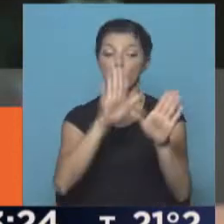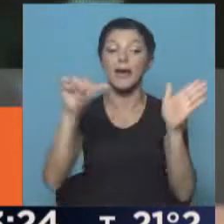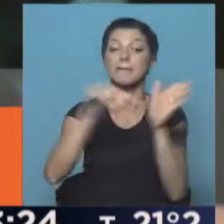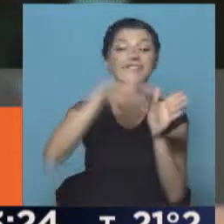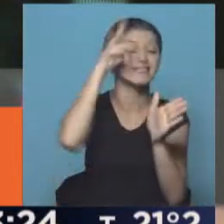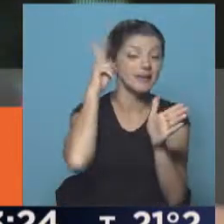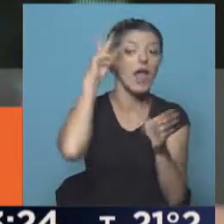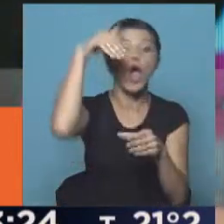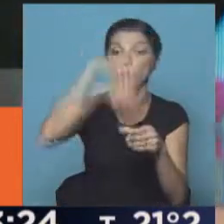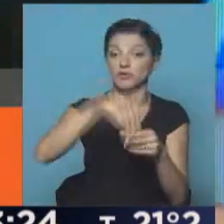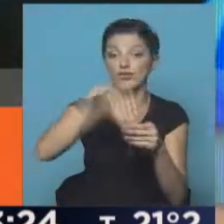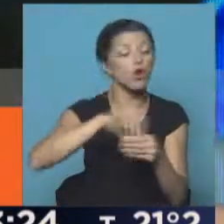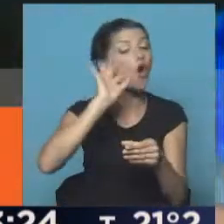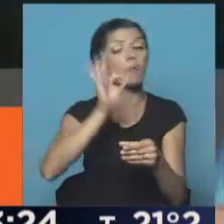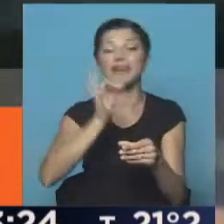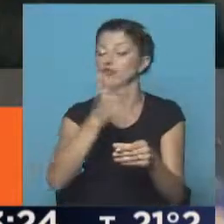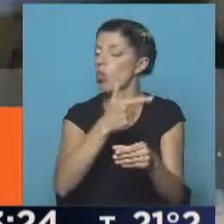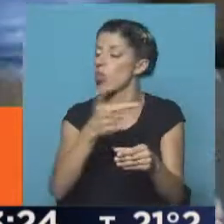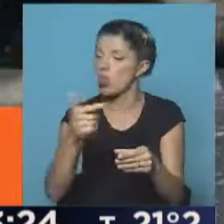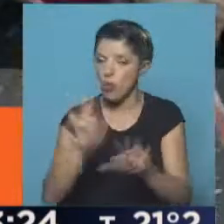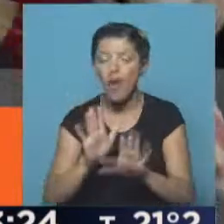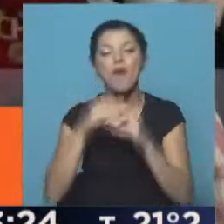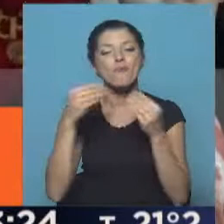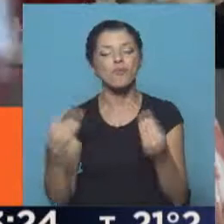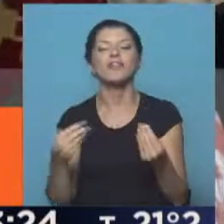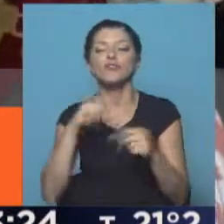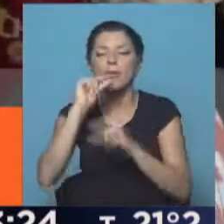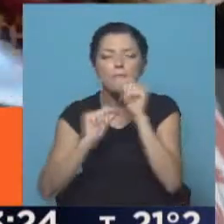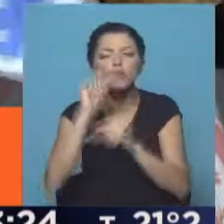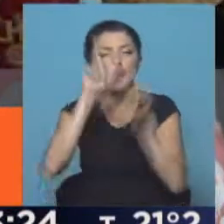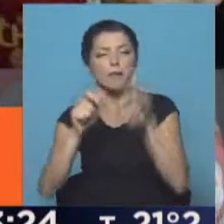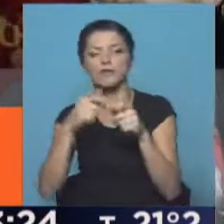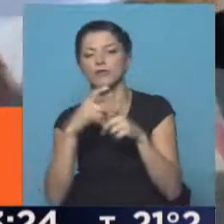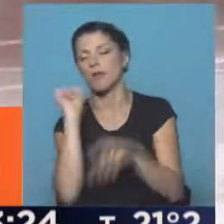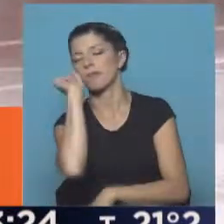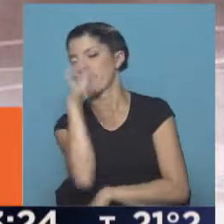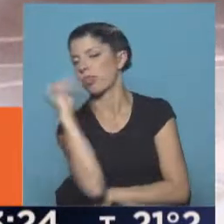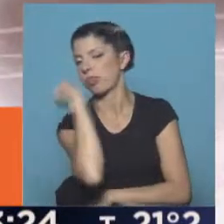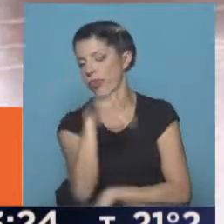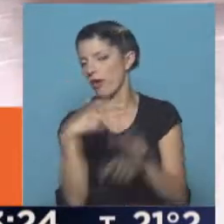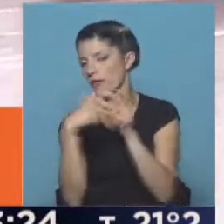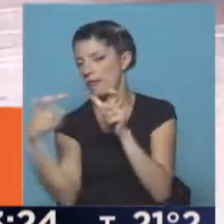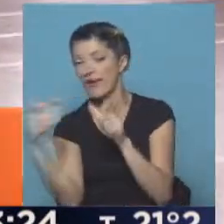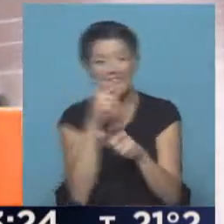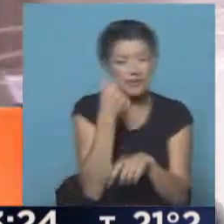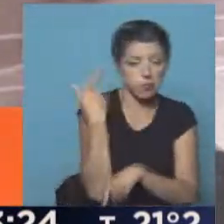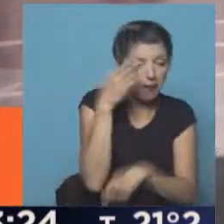obligatorias. Tienen cada vez mayor abstención. O sea, hay muy poco entusiasmo. Las